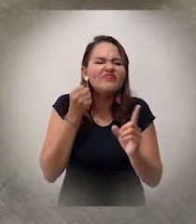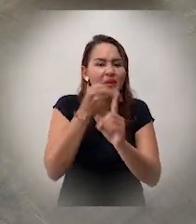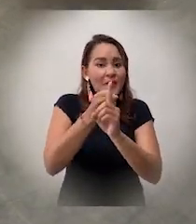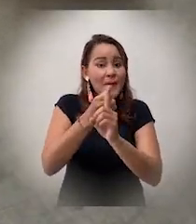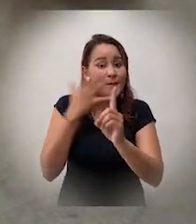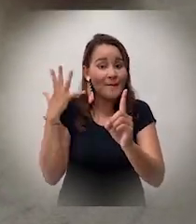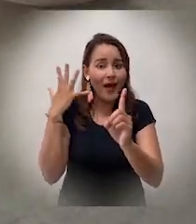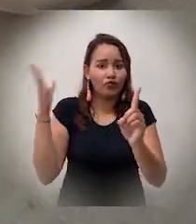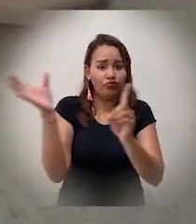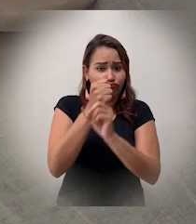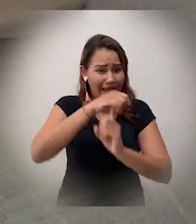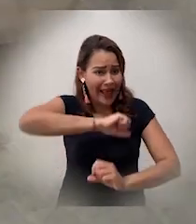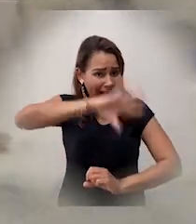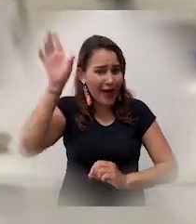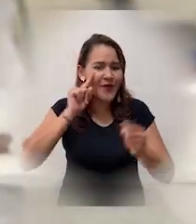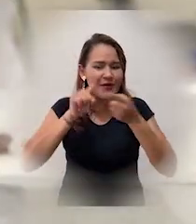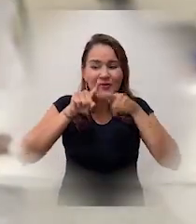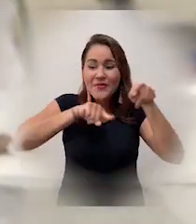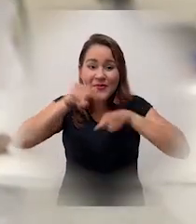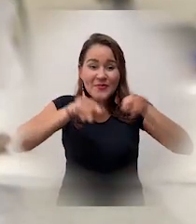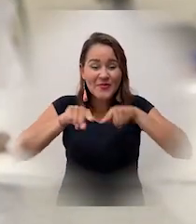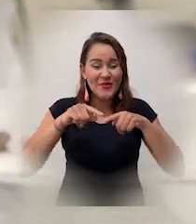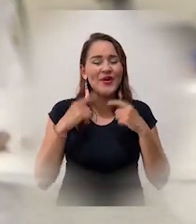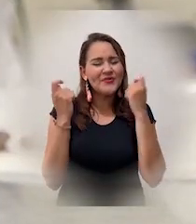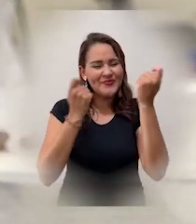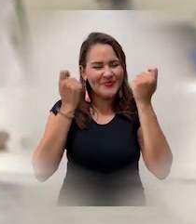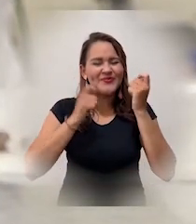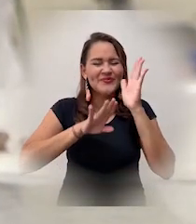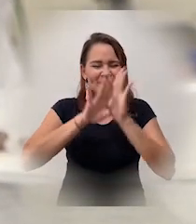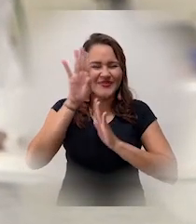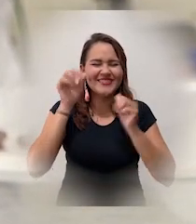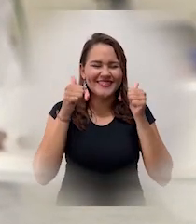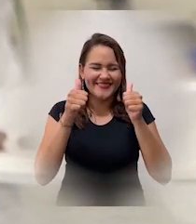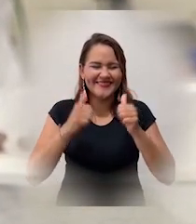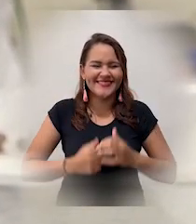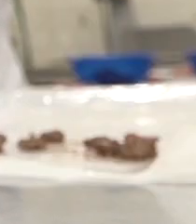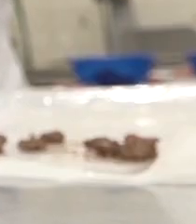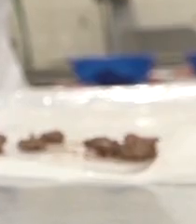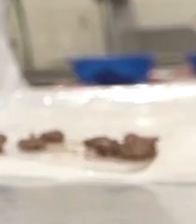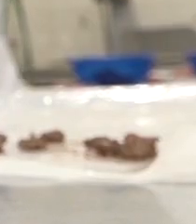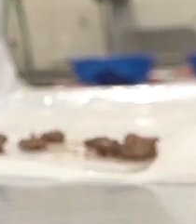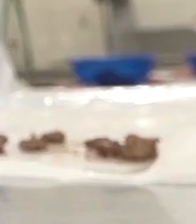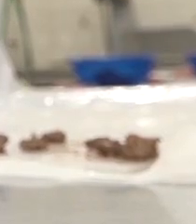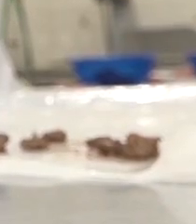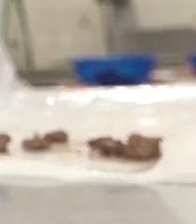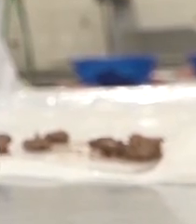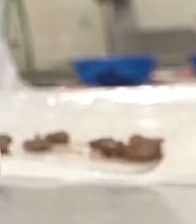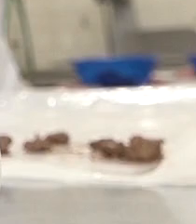alcanzado va a repercutir positivamente en el índice departamental de competitividad.